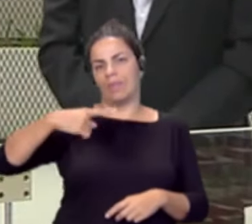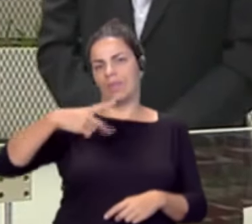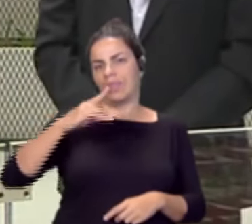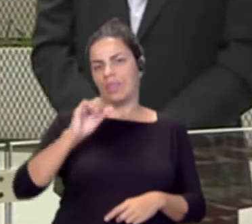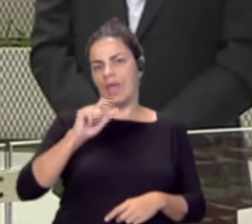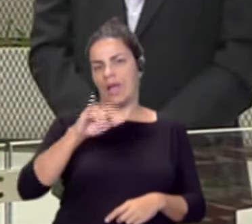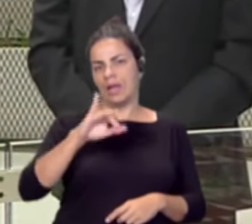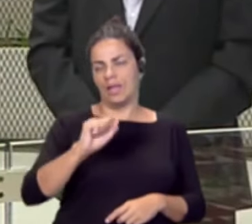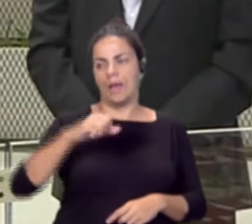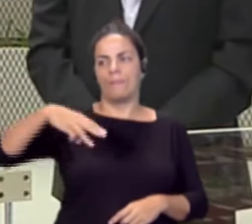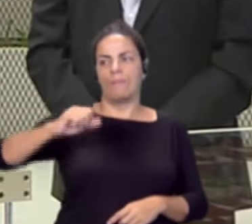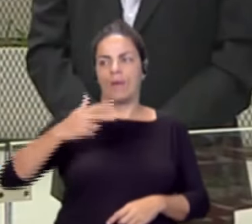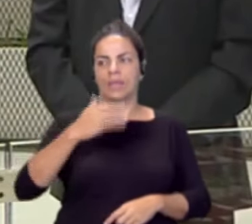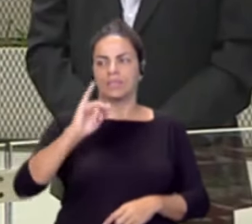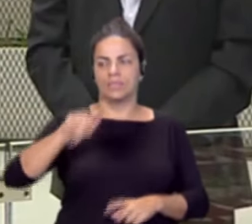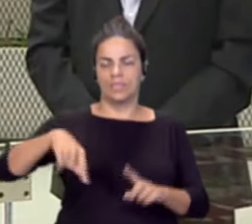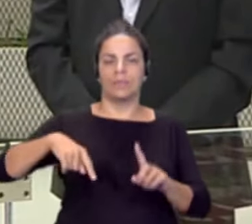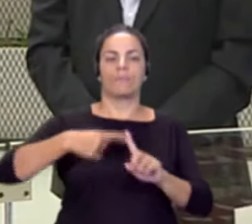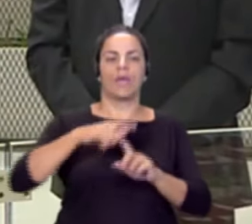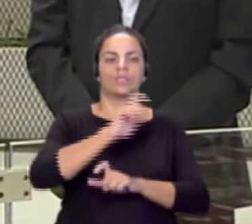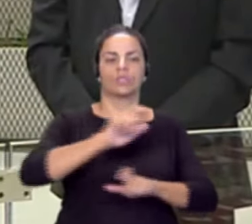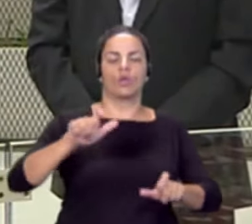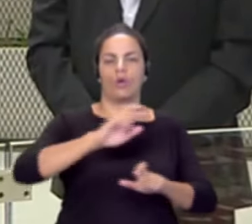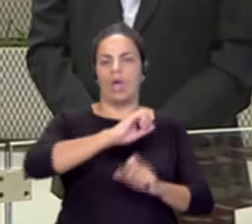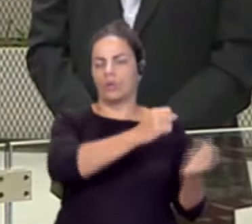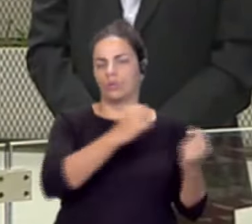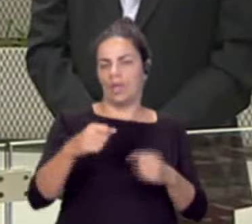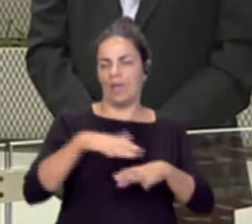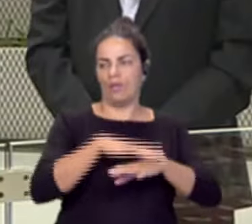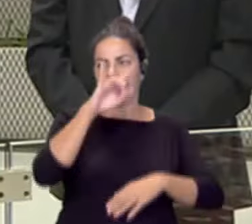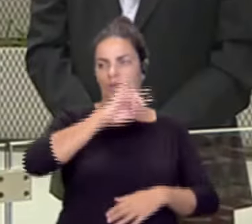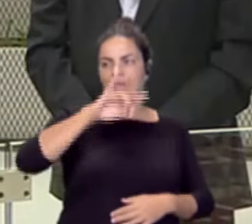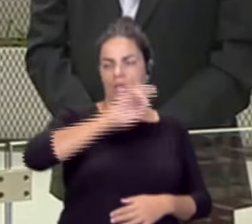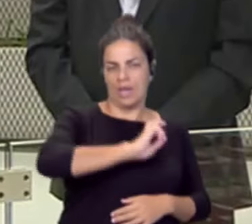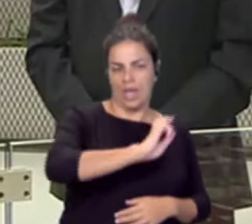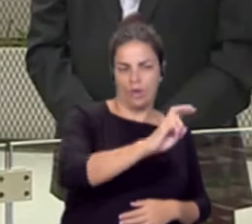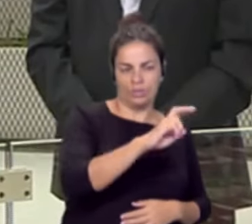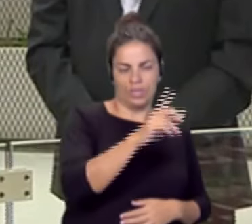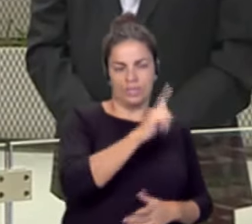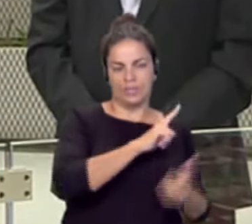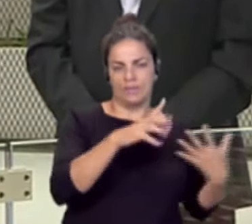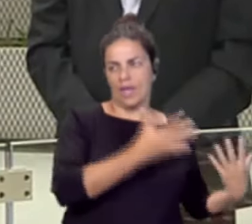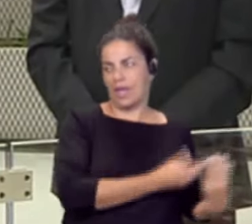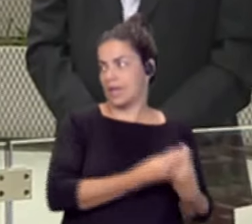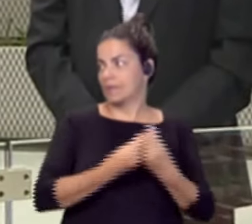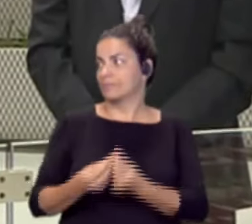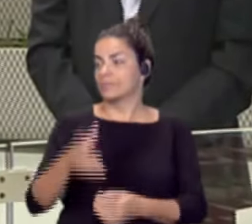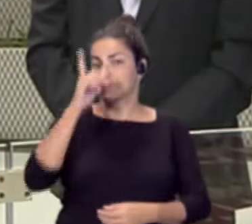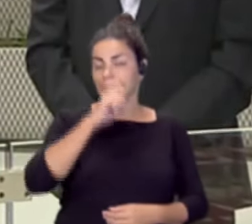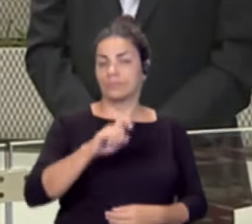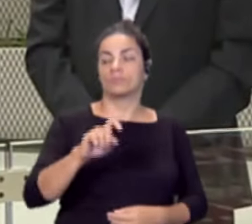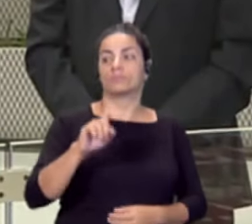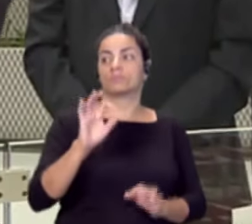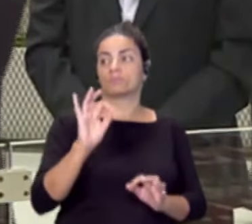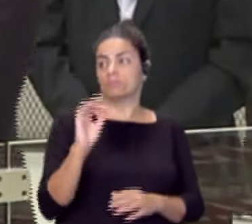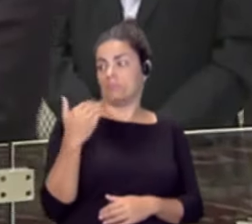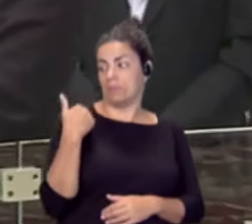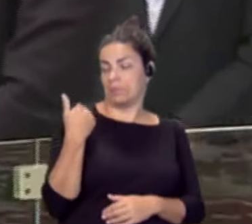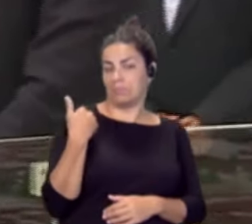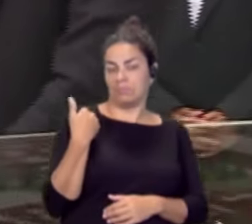autoridades del Gobierno de Canarias que lo han acompañado en este viaje, que recordamos que se ha producido poco más de 15 días después de